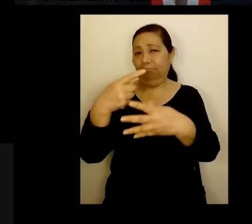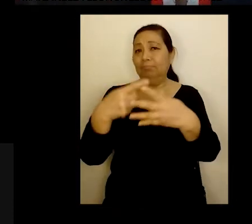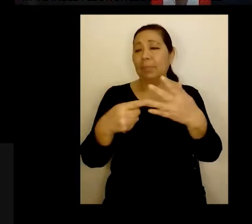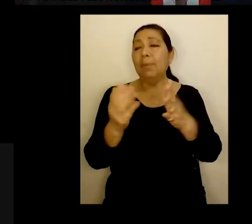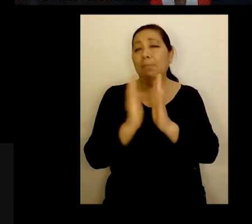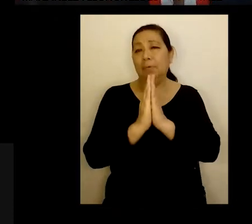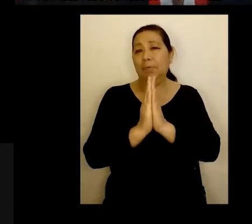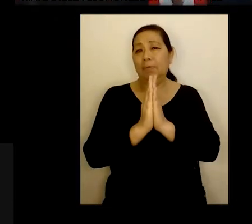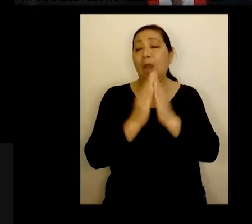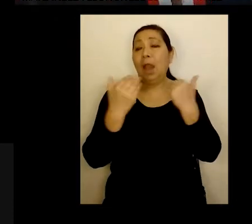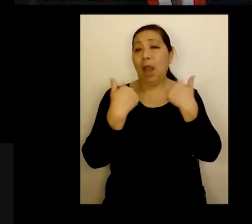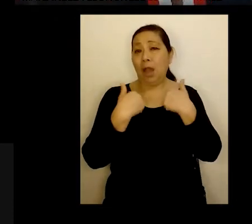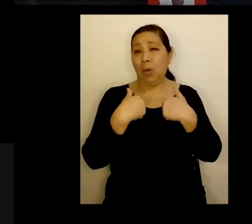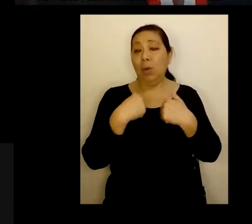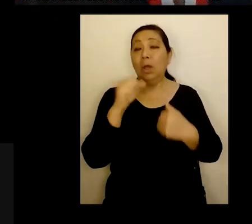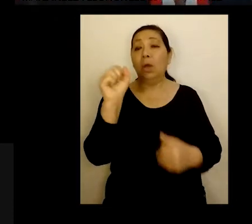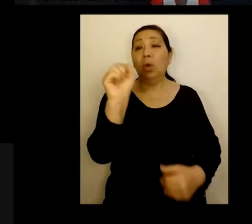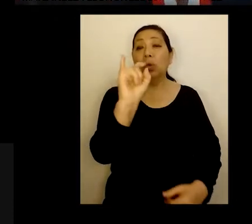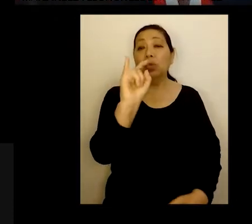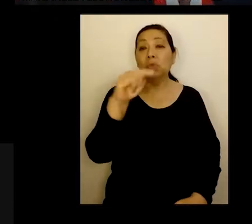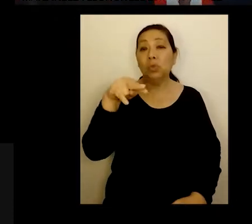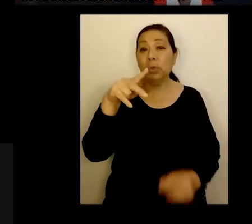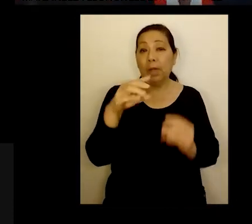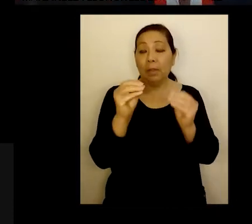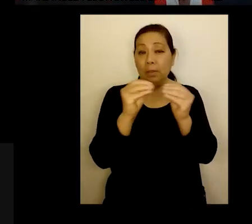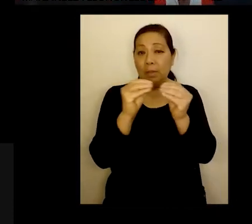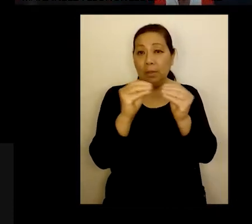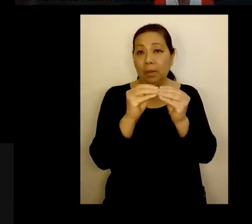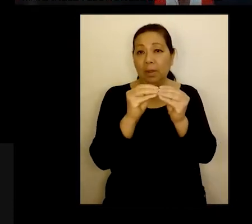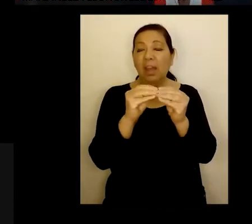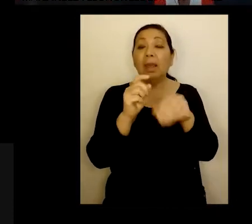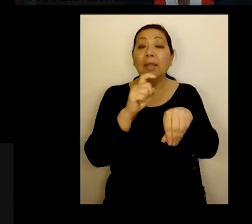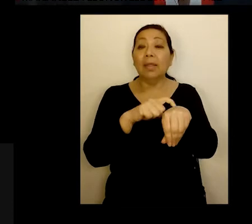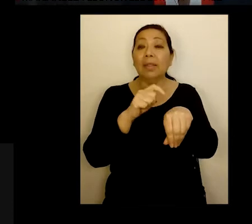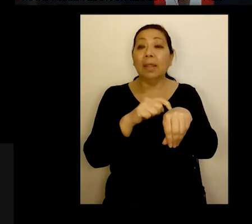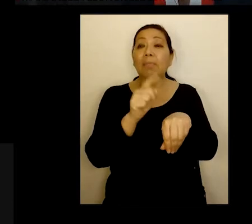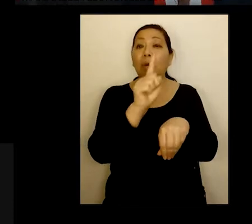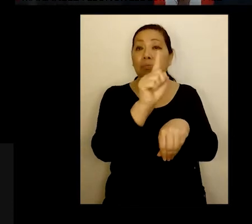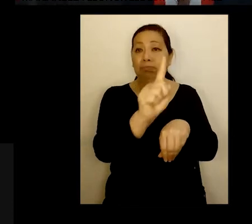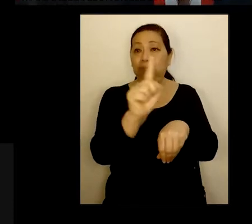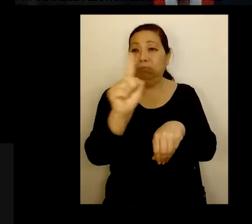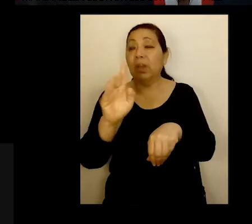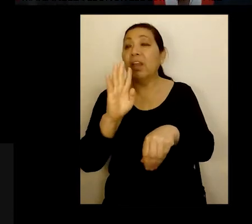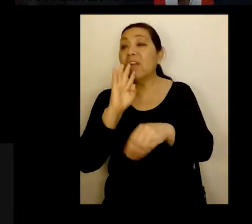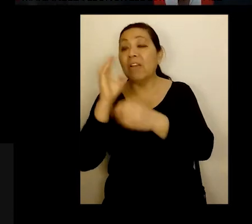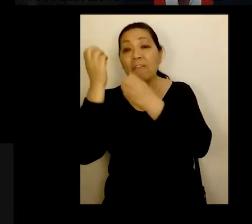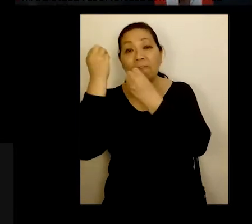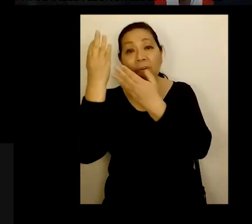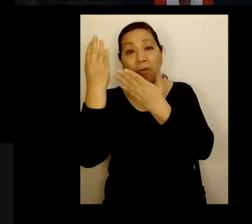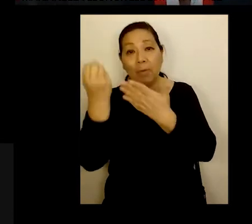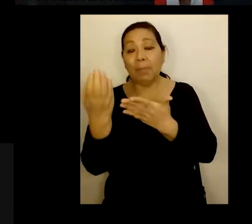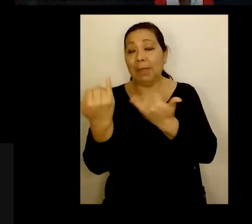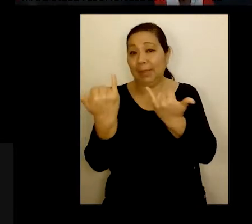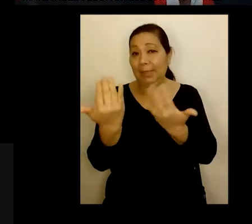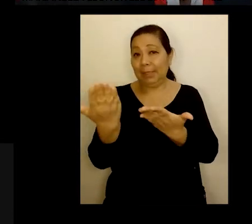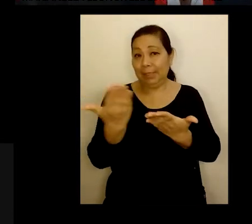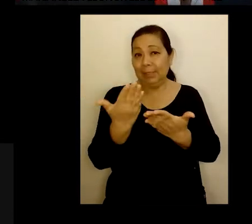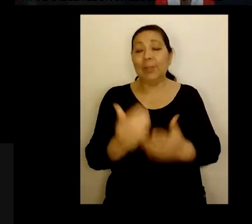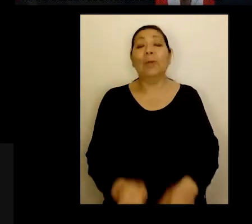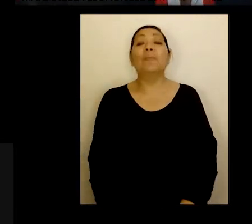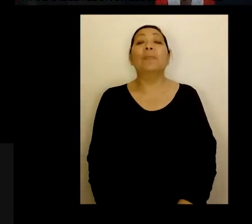Se le pide a los abogados de la SUNAT que de manera conjunta distribuyan el tiempo para el informe de esta parte